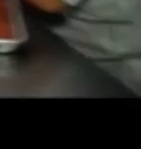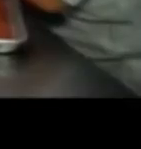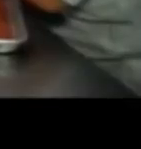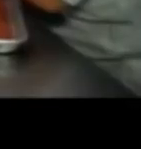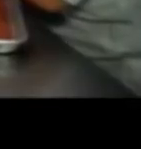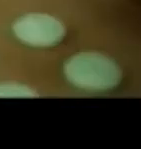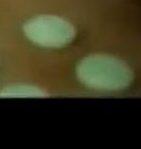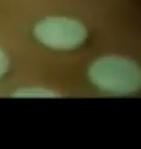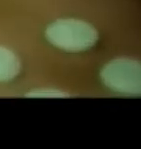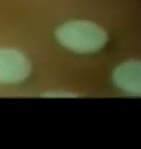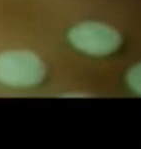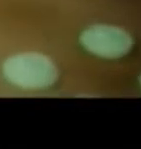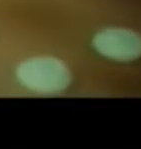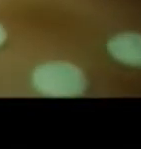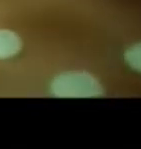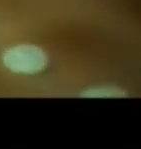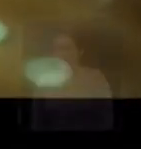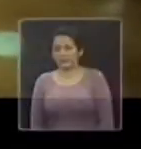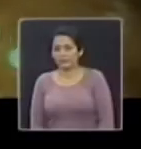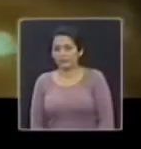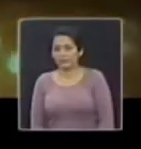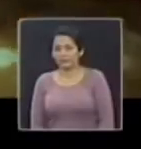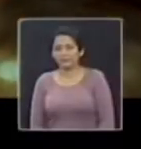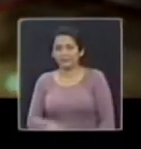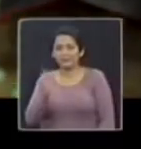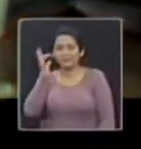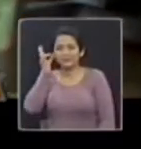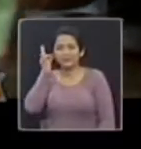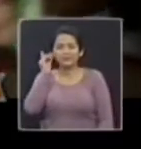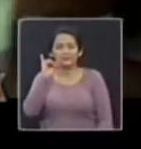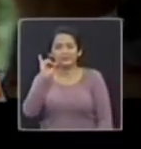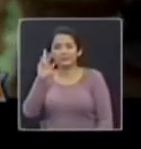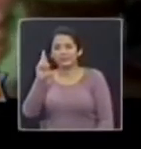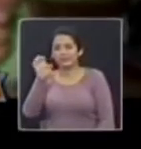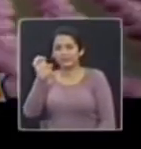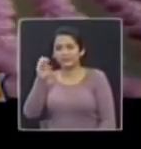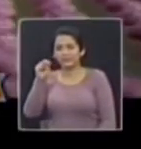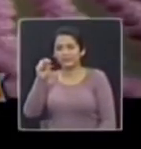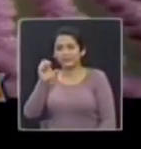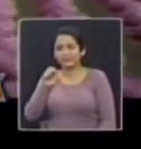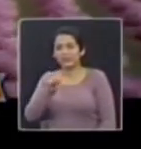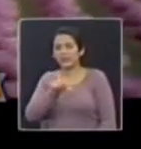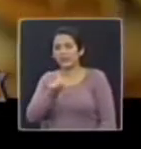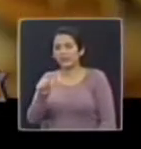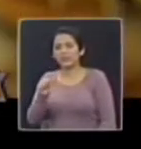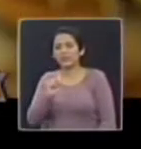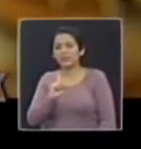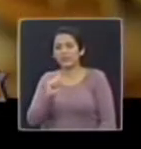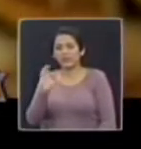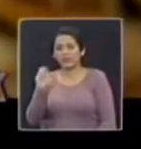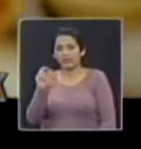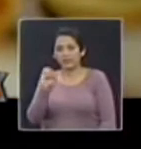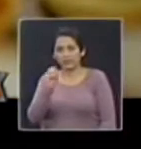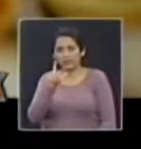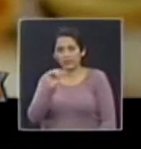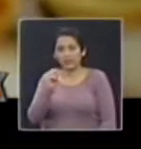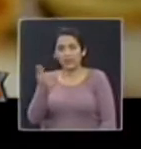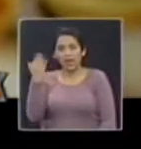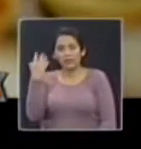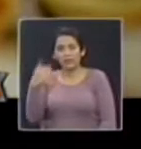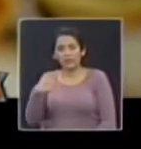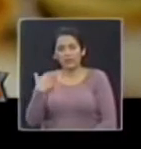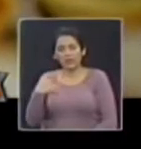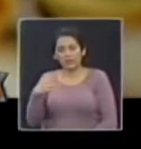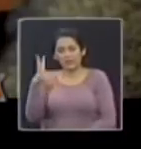Irene y Cristina Monge son dos hermanas que comenzaron su carrera gastronómica en Argentina. Tuvieron la oportunidad de viajar a París en el 2007 a